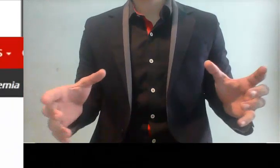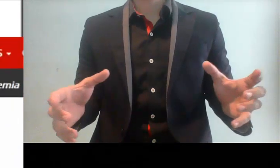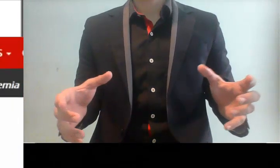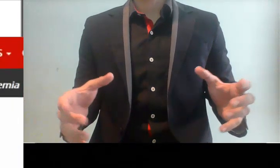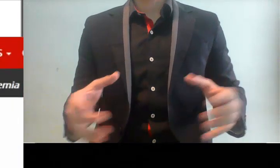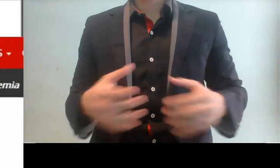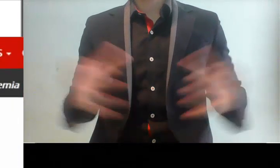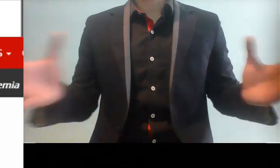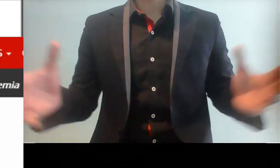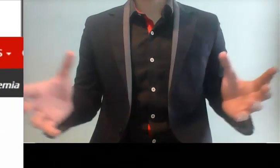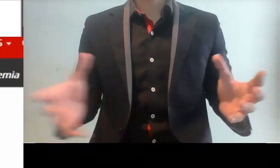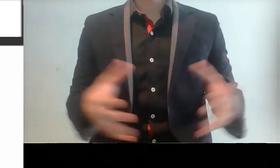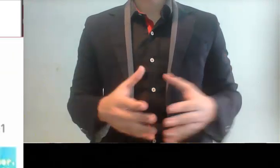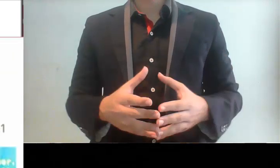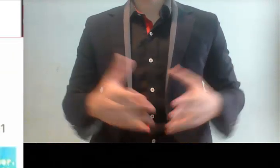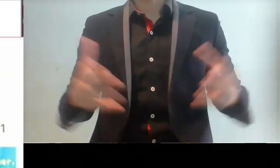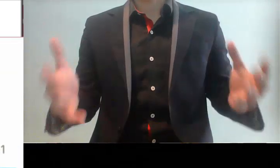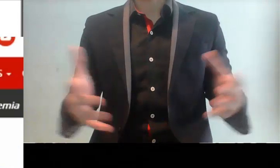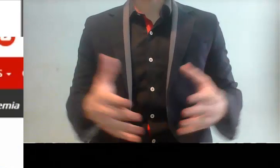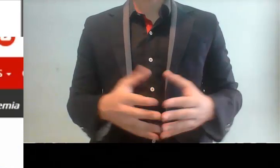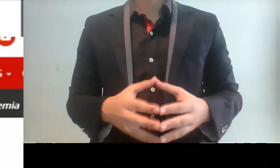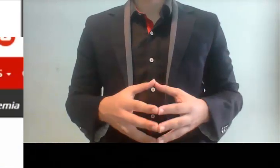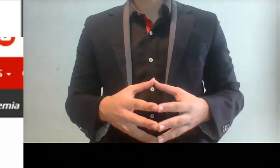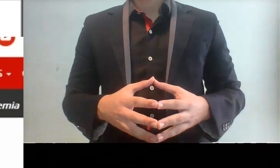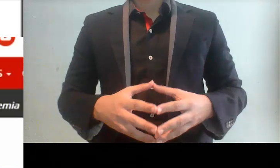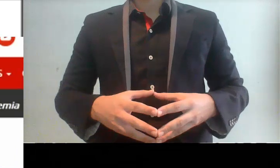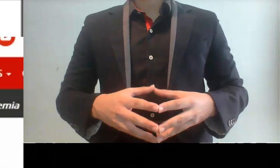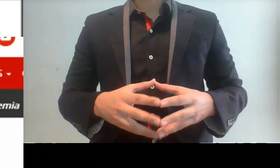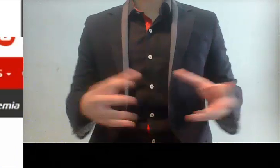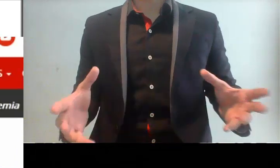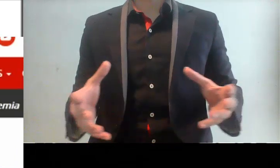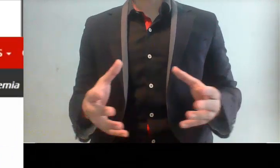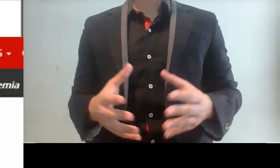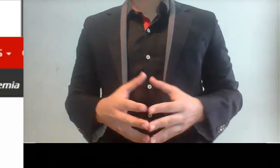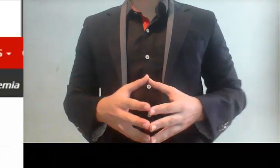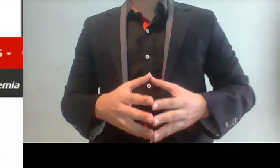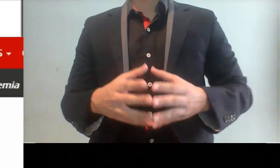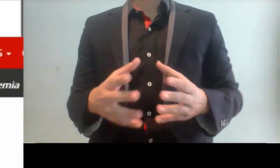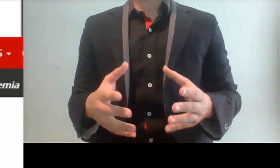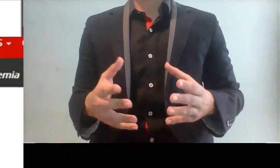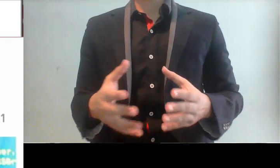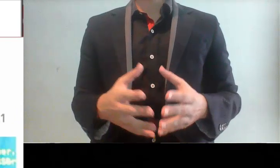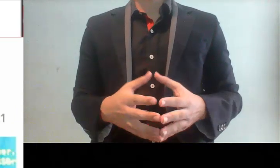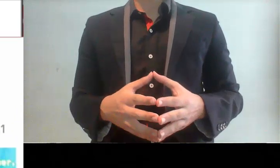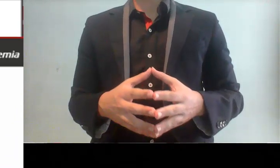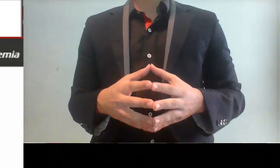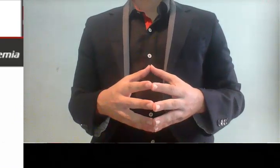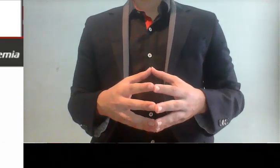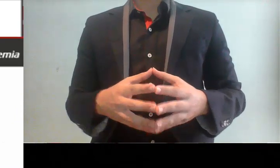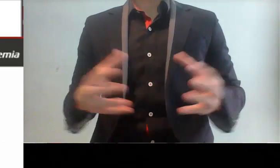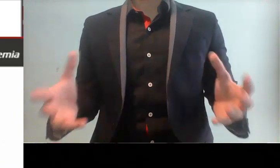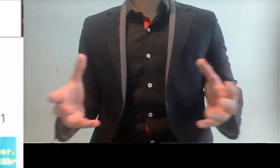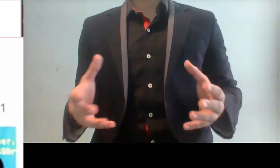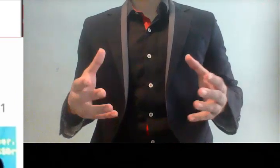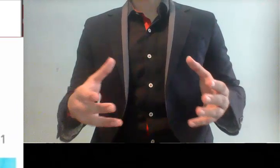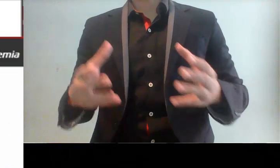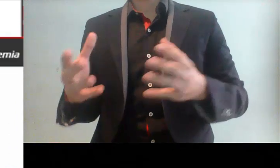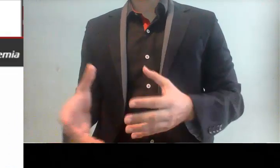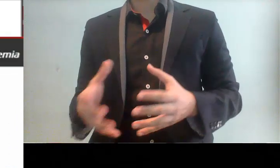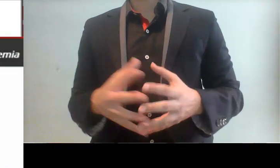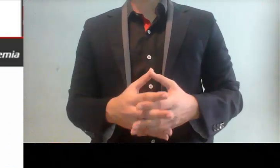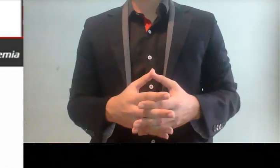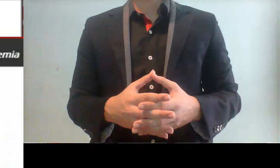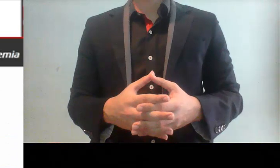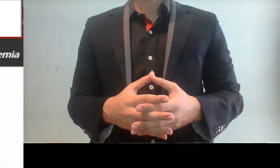este tipo de ataques que comprometen la seguridad y México no es el único lugar donde ha ocurrido. También ocurrió en otros lugares como por ejemplo Estados